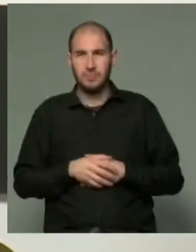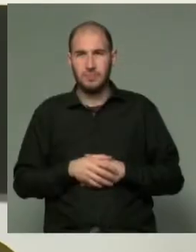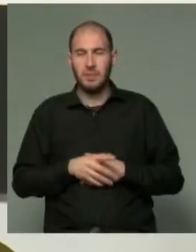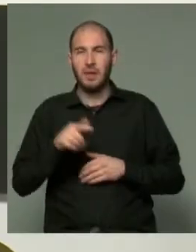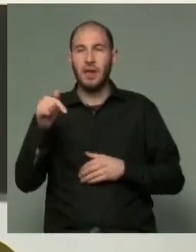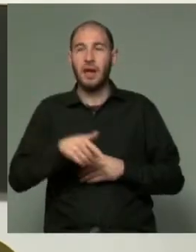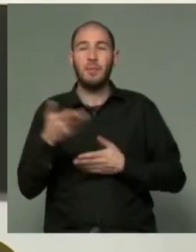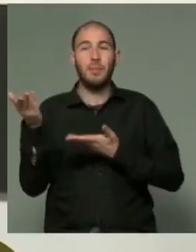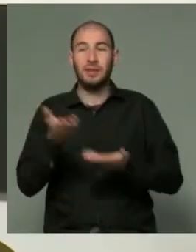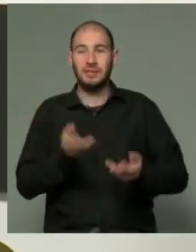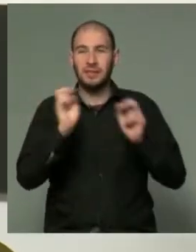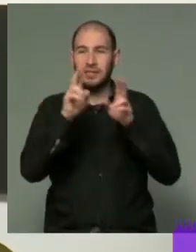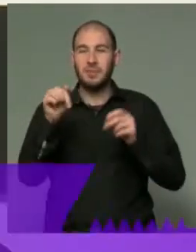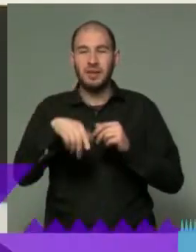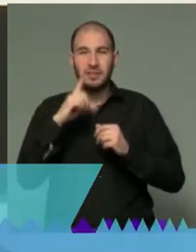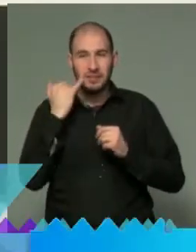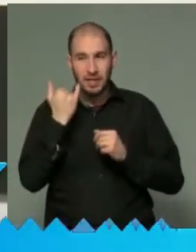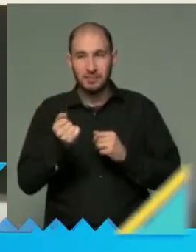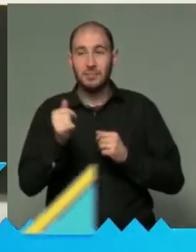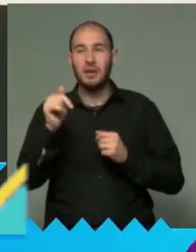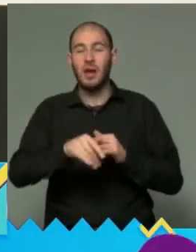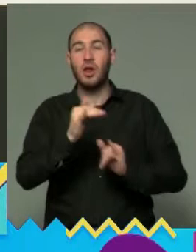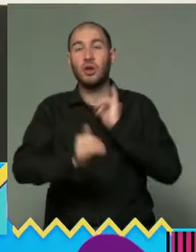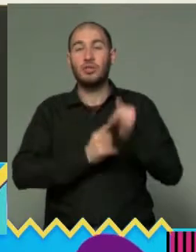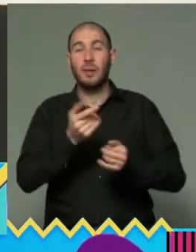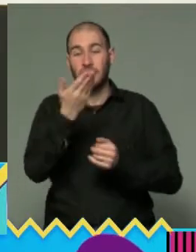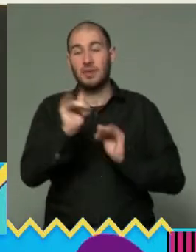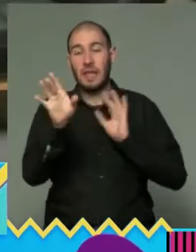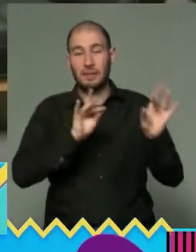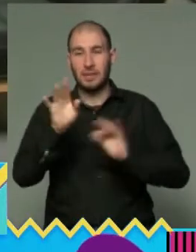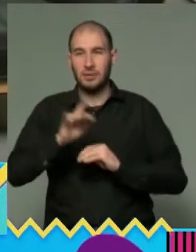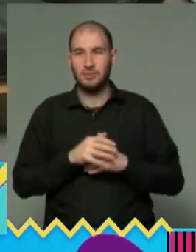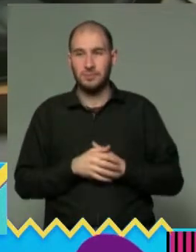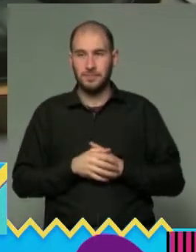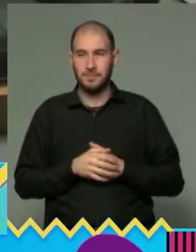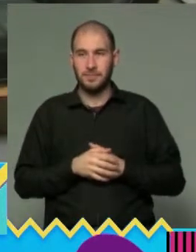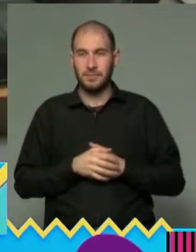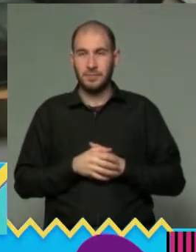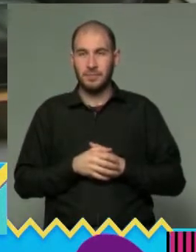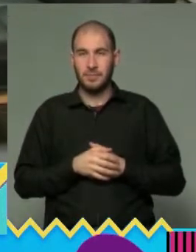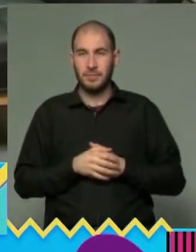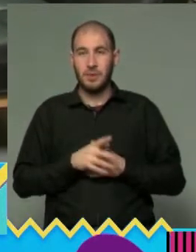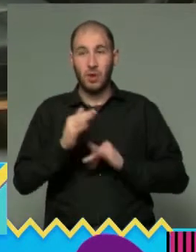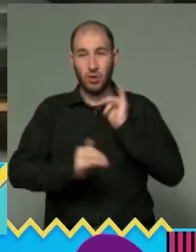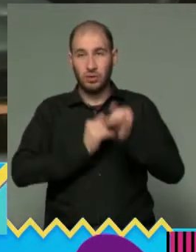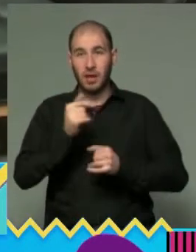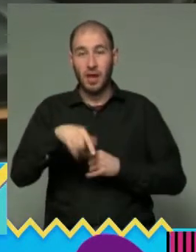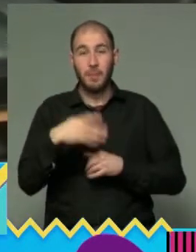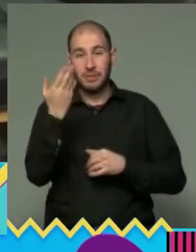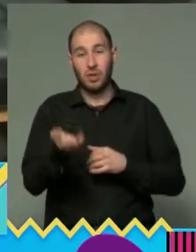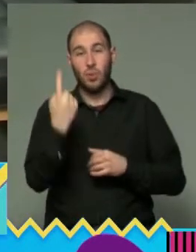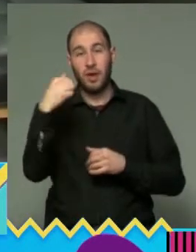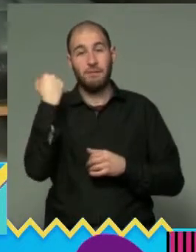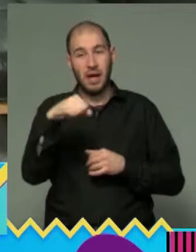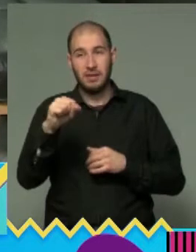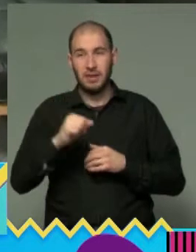Está presentado el tema del día de hoy y a continuación vamos a presentar a los invitados. Hay que decir que nos está faltando un invitado